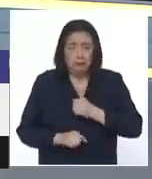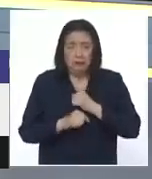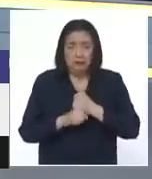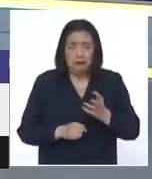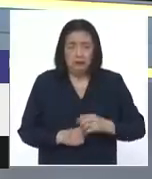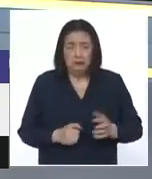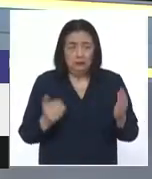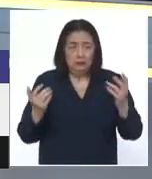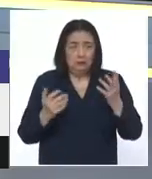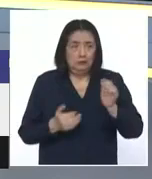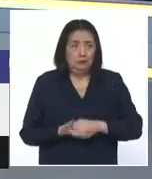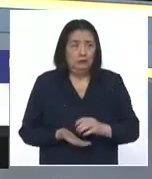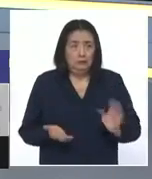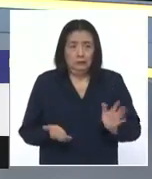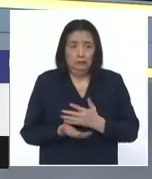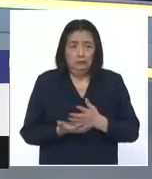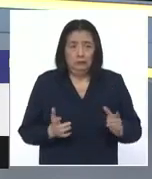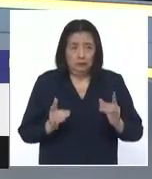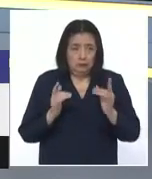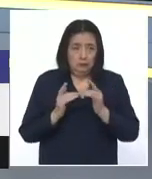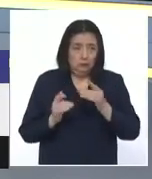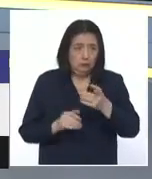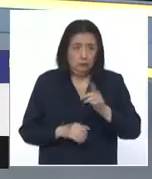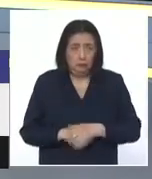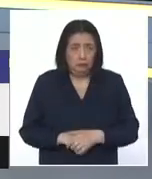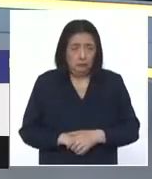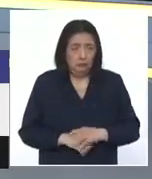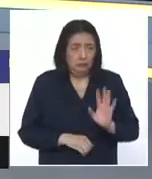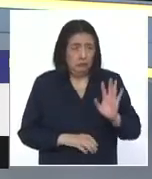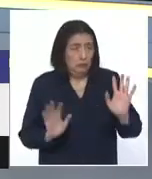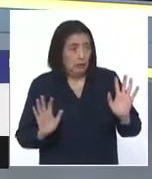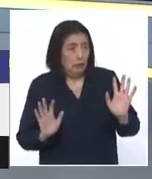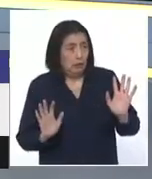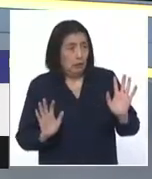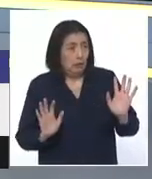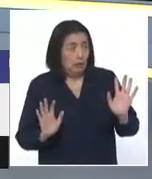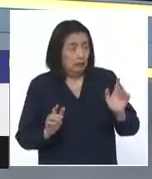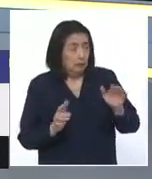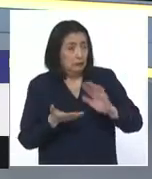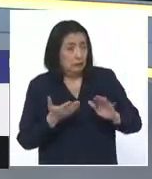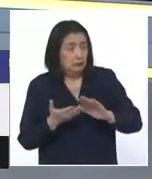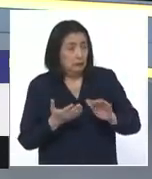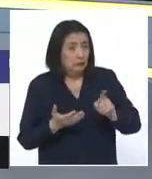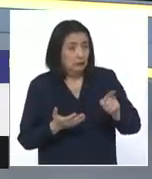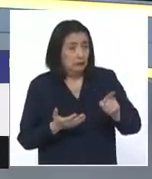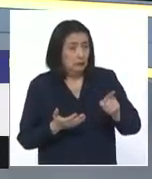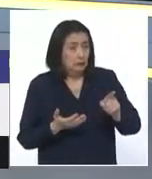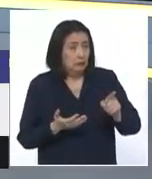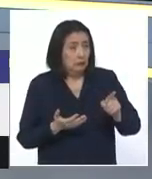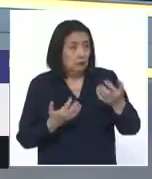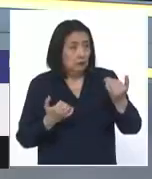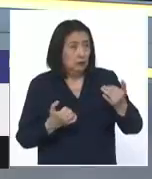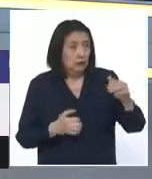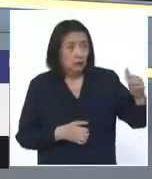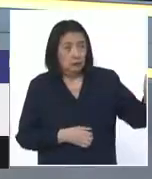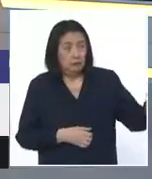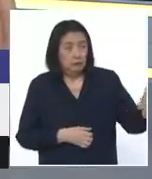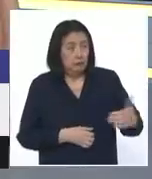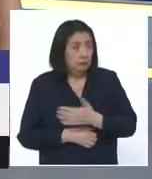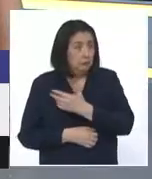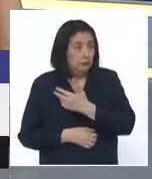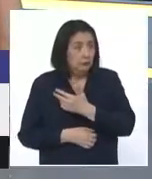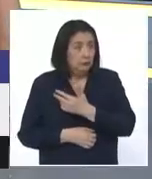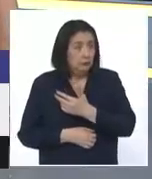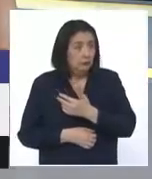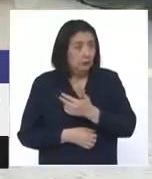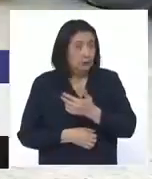nivel de terror. No puede ser que ni siquiera cuando estás en tu cuna estás tranquilo. Perdón. Dale. Sí, se acaba de pasar preciso